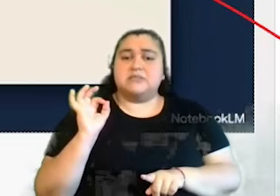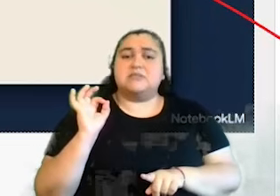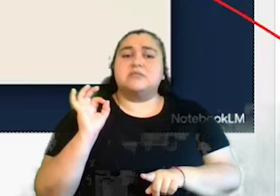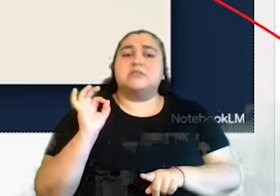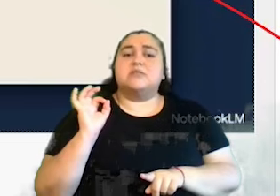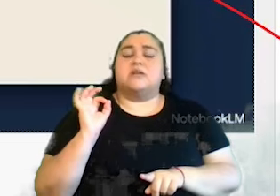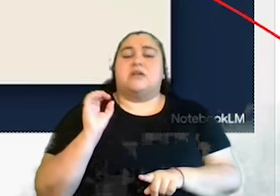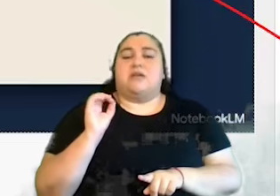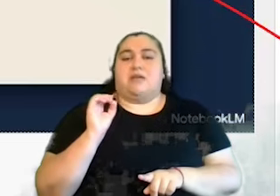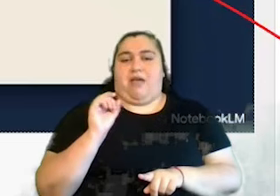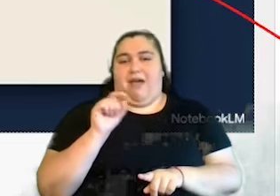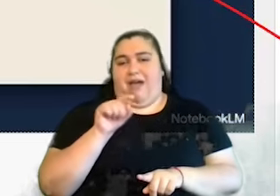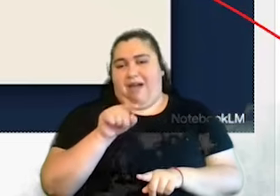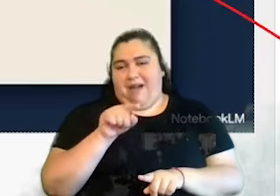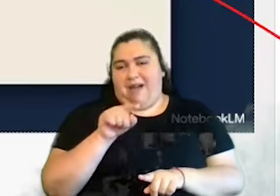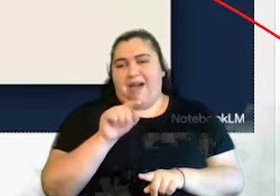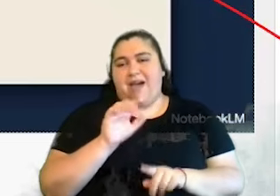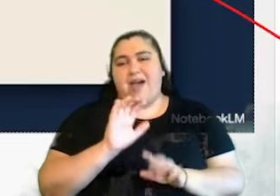han receptado un poco